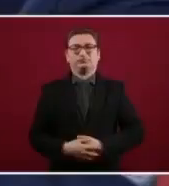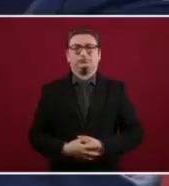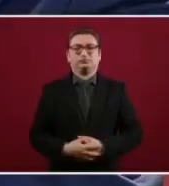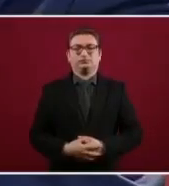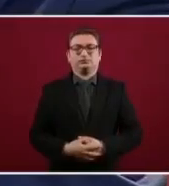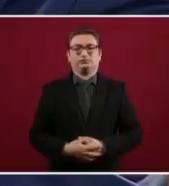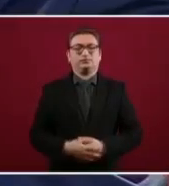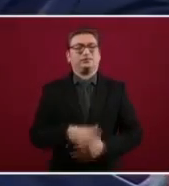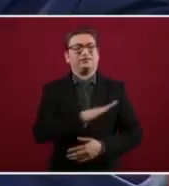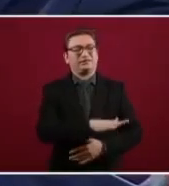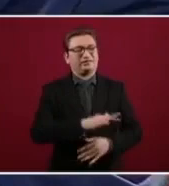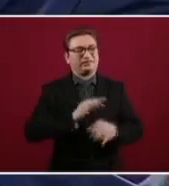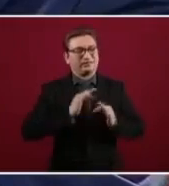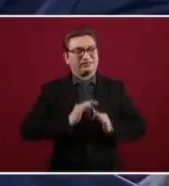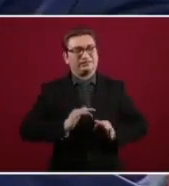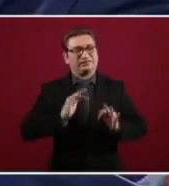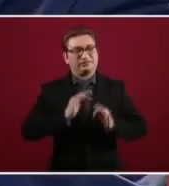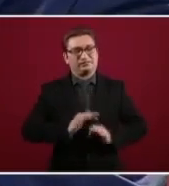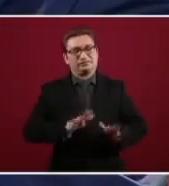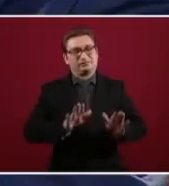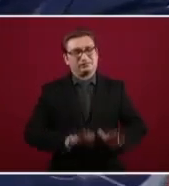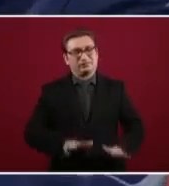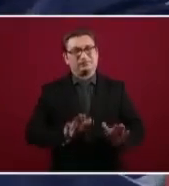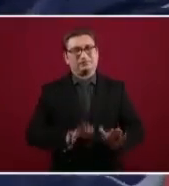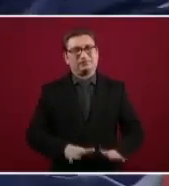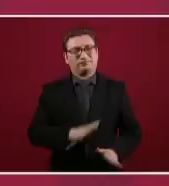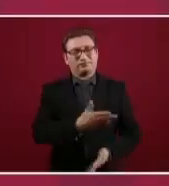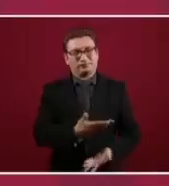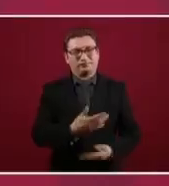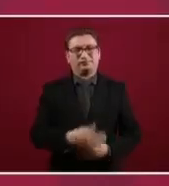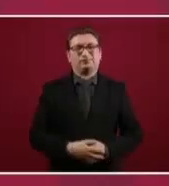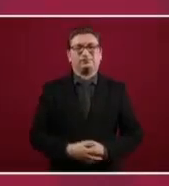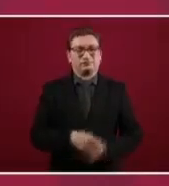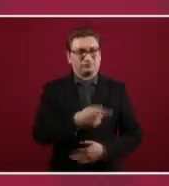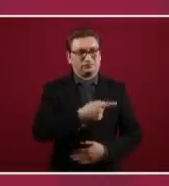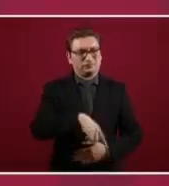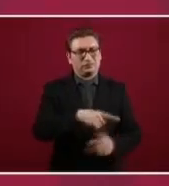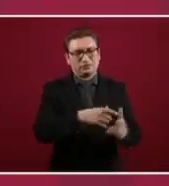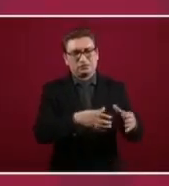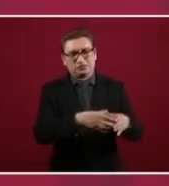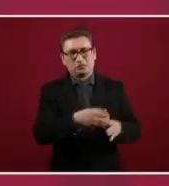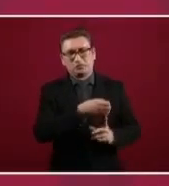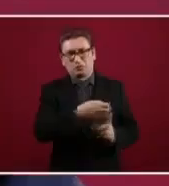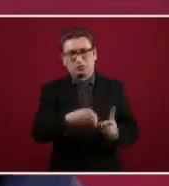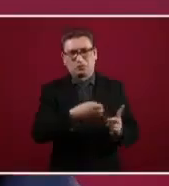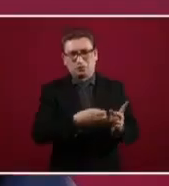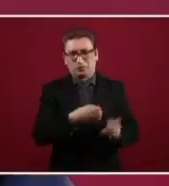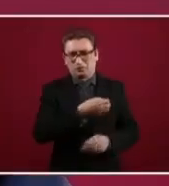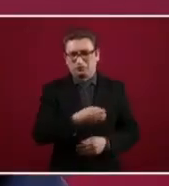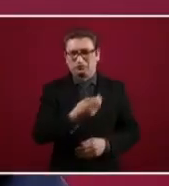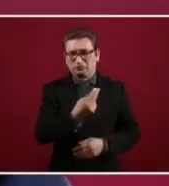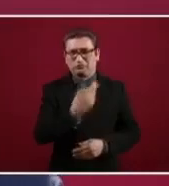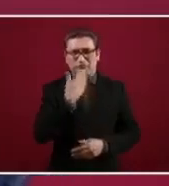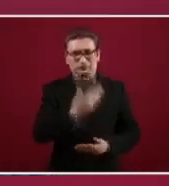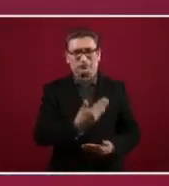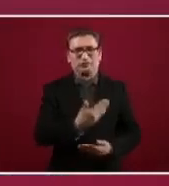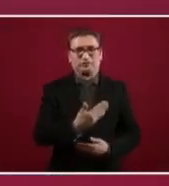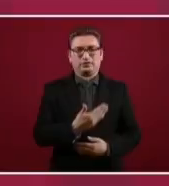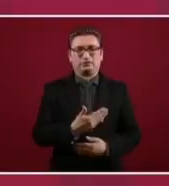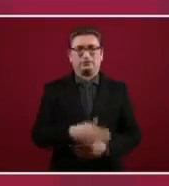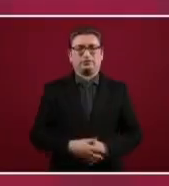que se serenen que esté se organicen bien y que